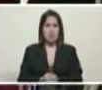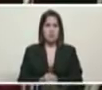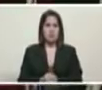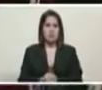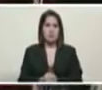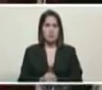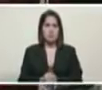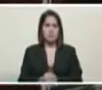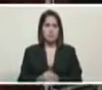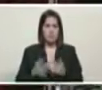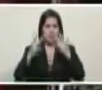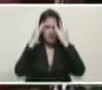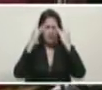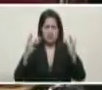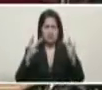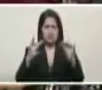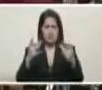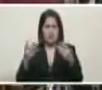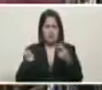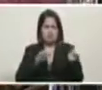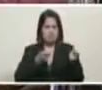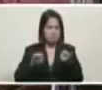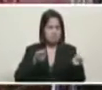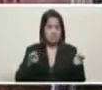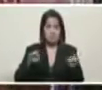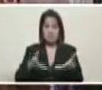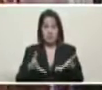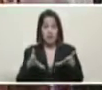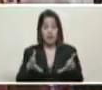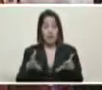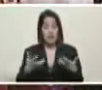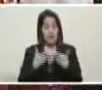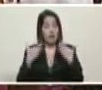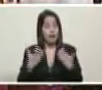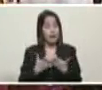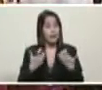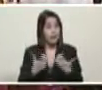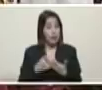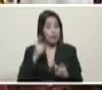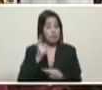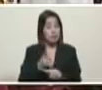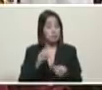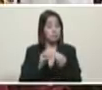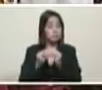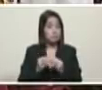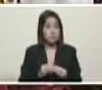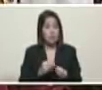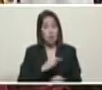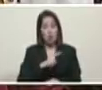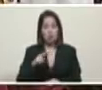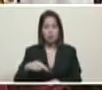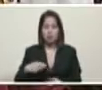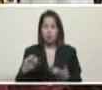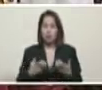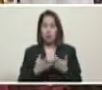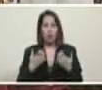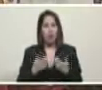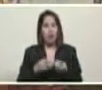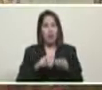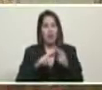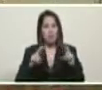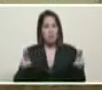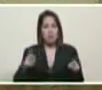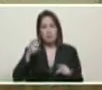En la inteligencia y la contrainteligencia se gana la guerra. Y nuestra guerra es por la paz, por la